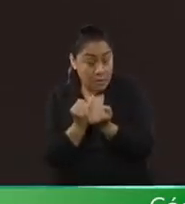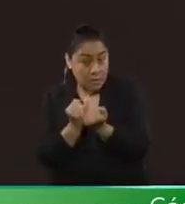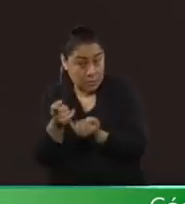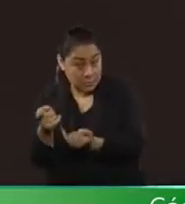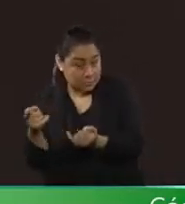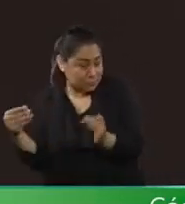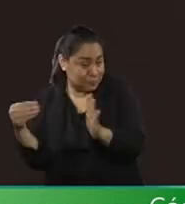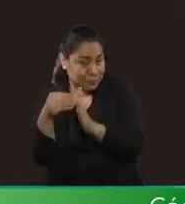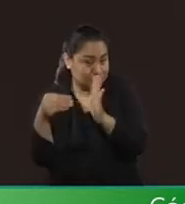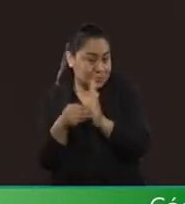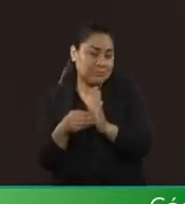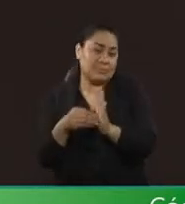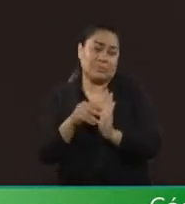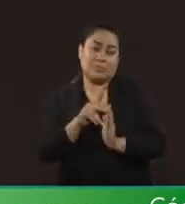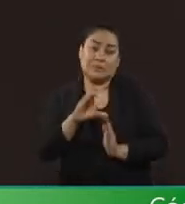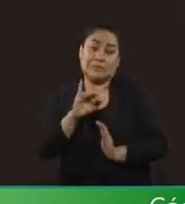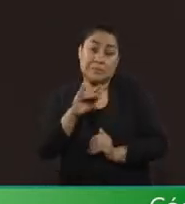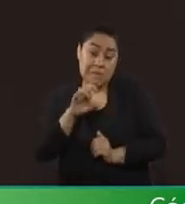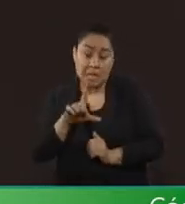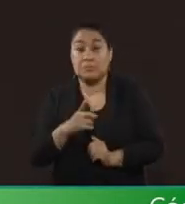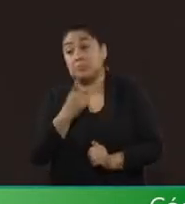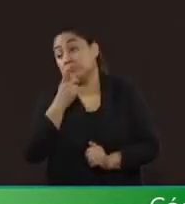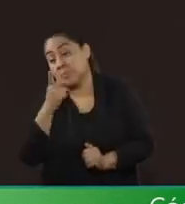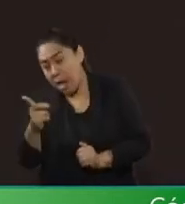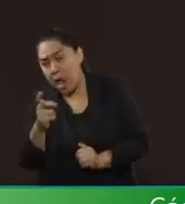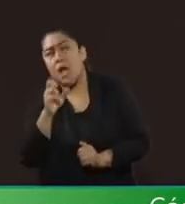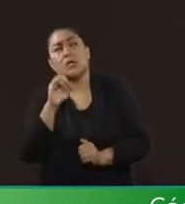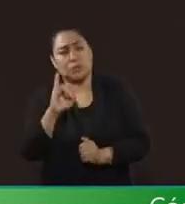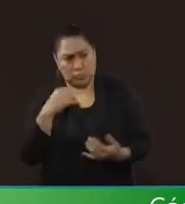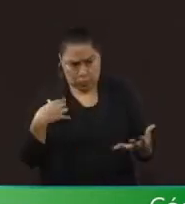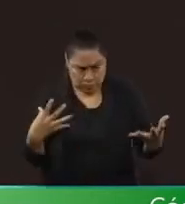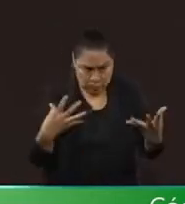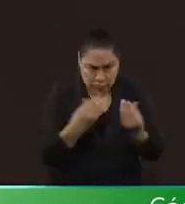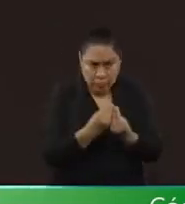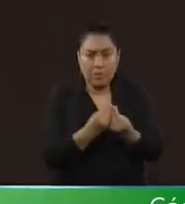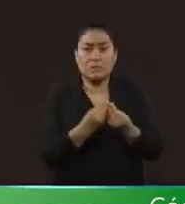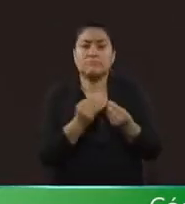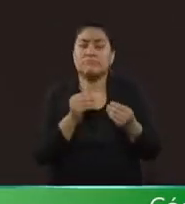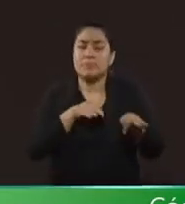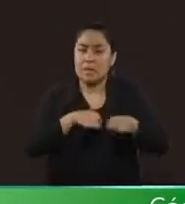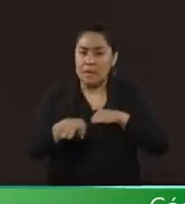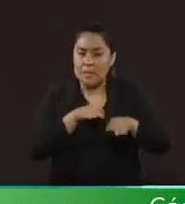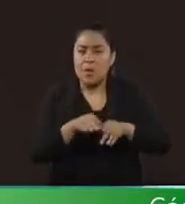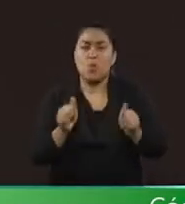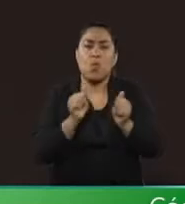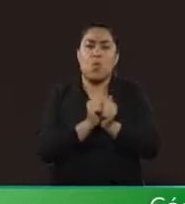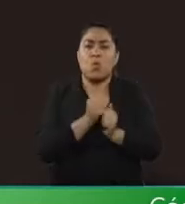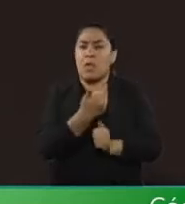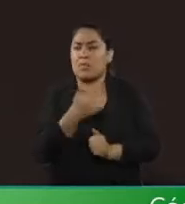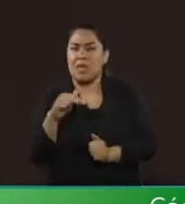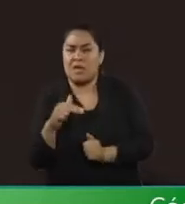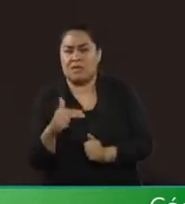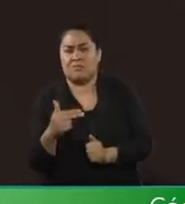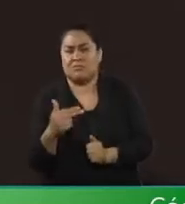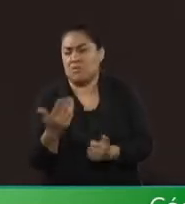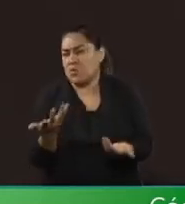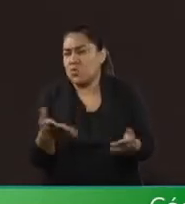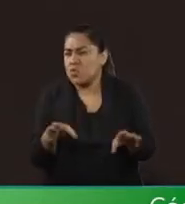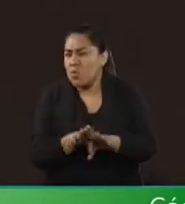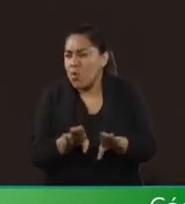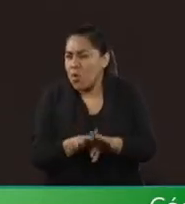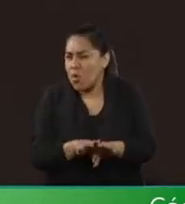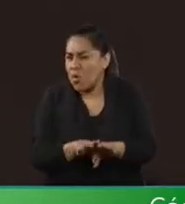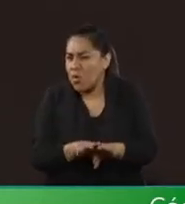civiles, que han prometido que van a trabajar de manera conjunta con la Guardia Nacional? ¿De qué manera y cómo?